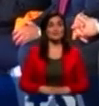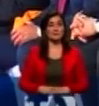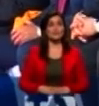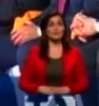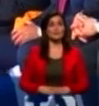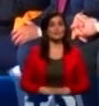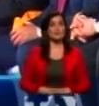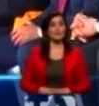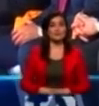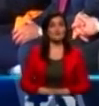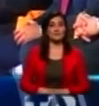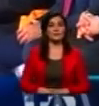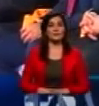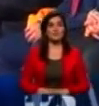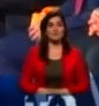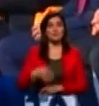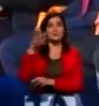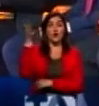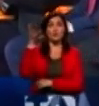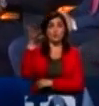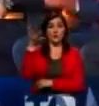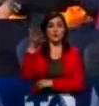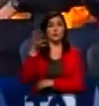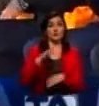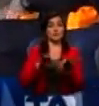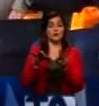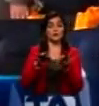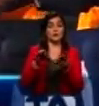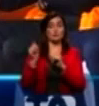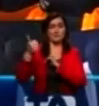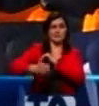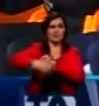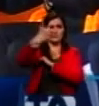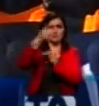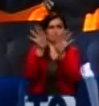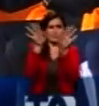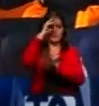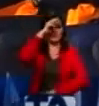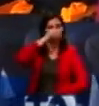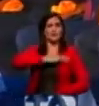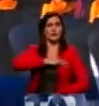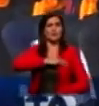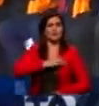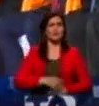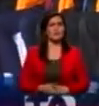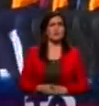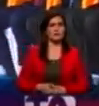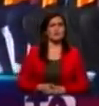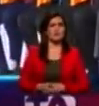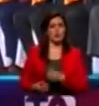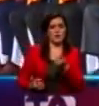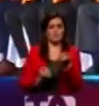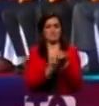de la República. En los discursos de orden, el comandante general del ejército hizo un